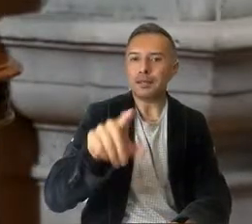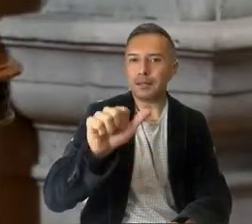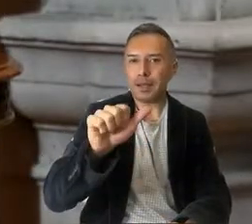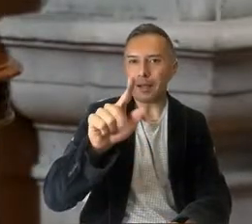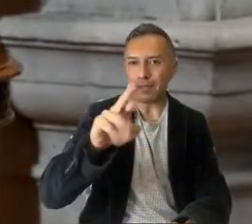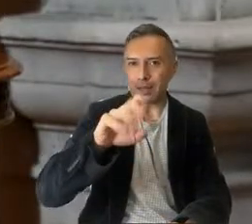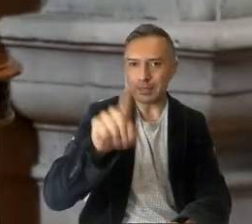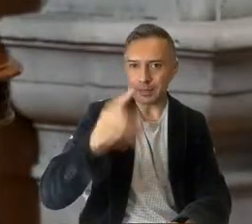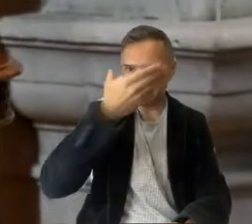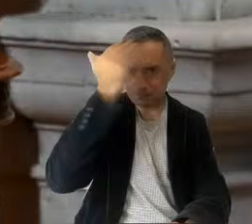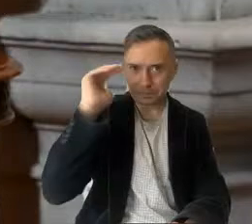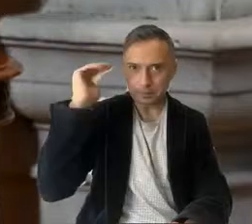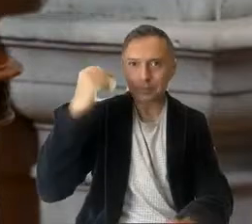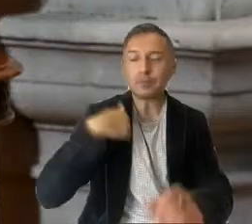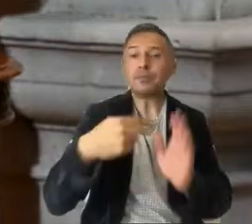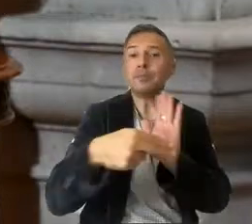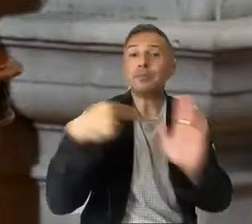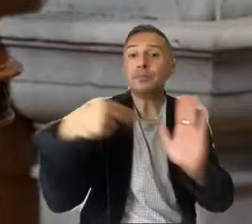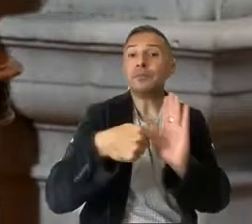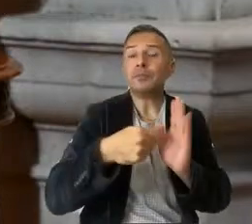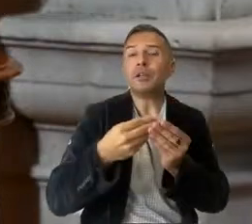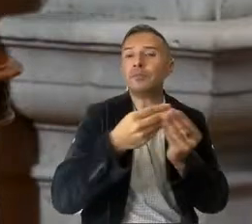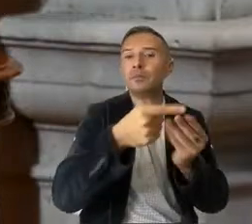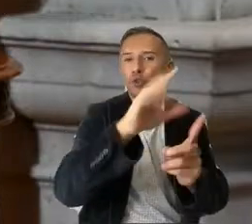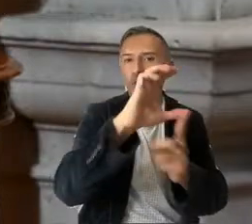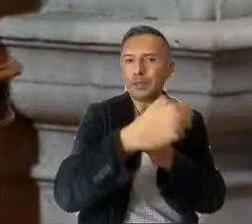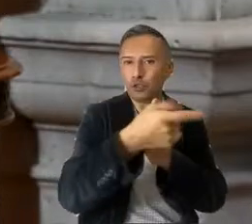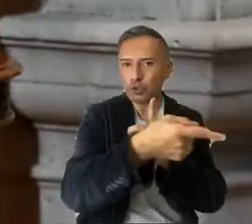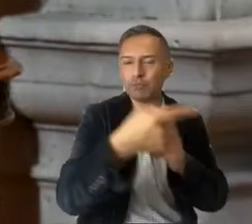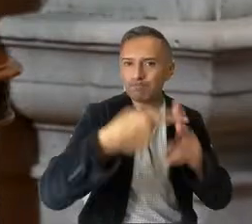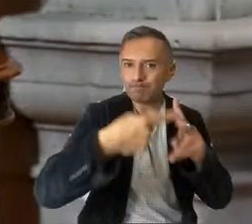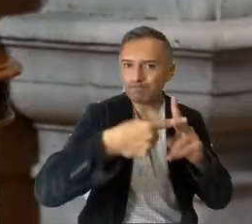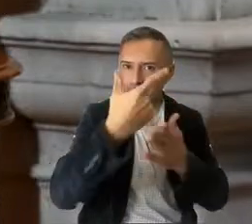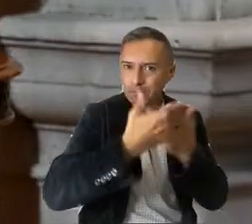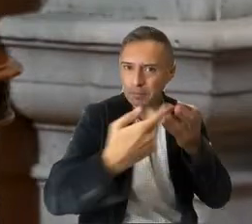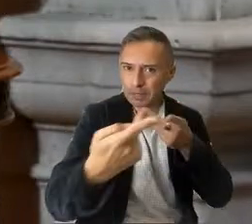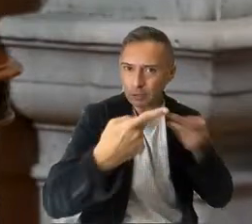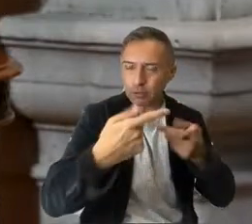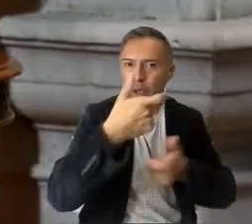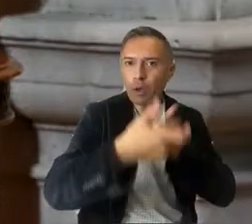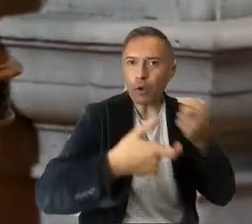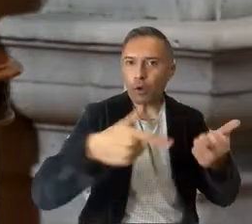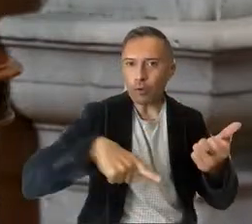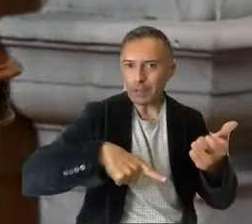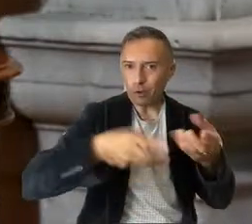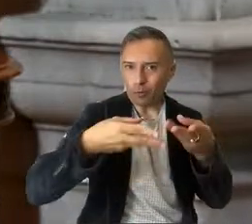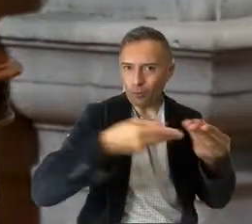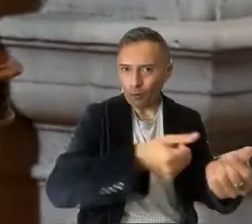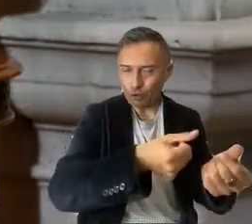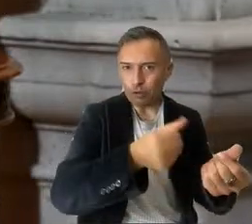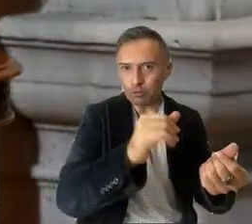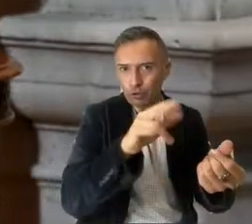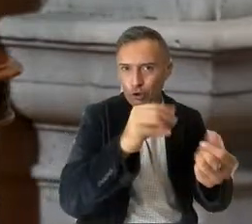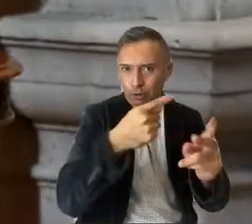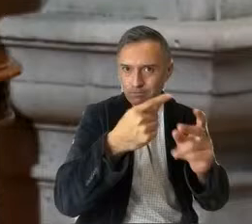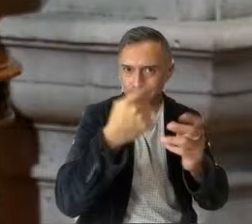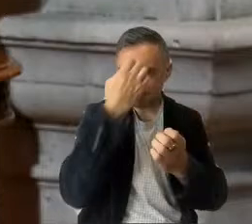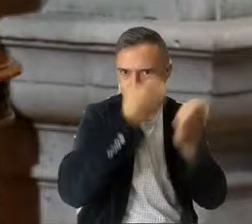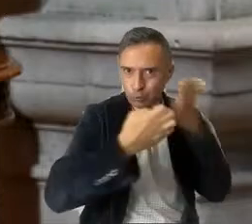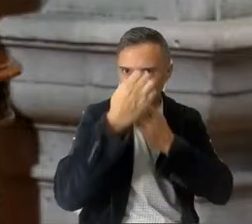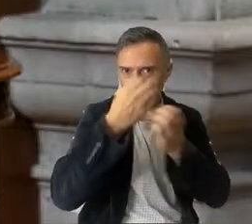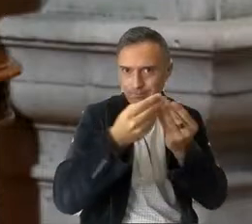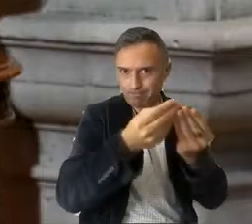iniciativa de decreto y se envía a las comisiones legislativas de Planeación y Gasto Público y de Finanzas Públicas para su estudio y